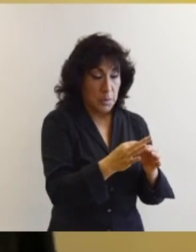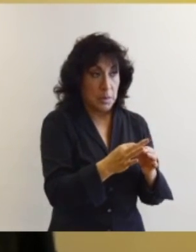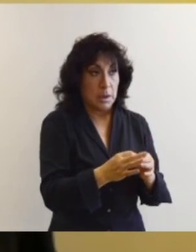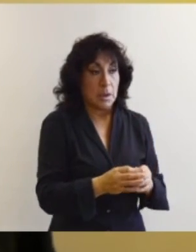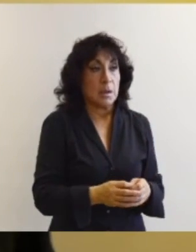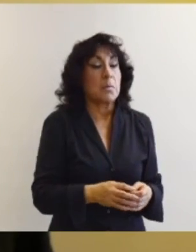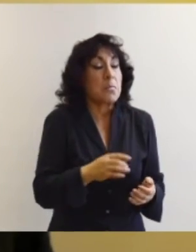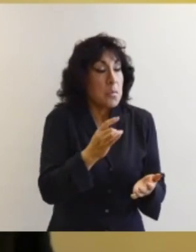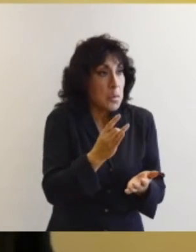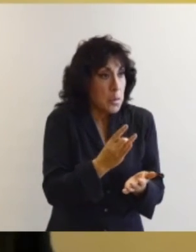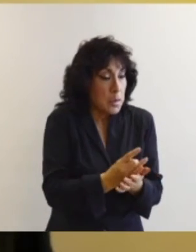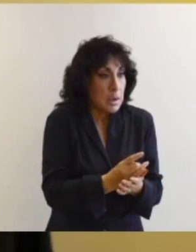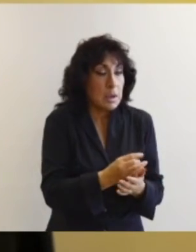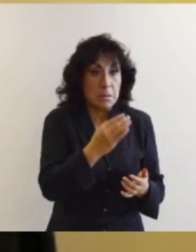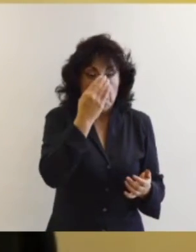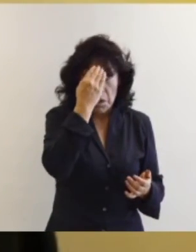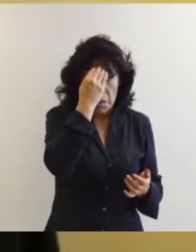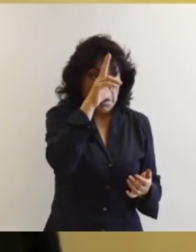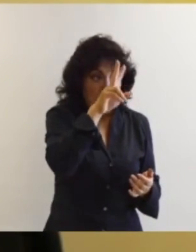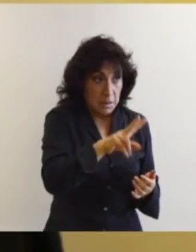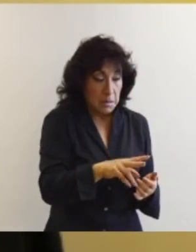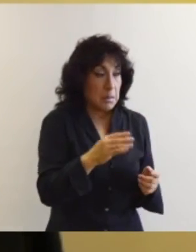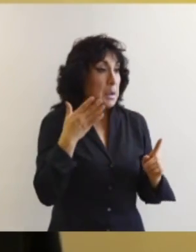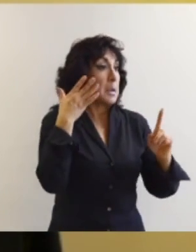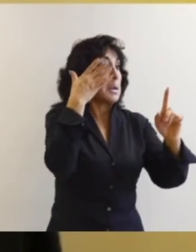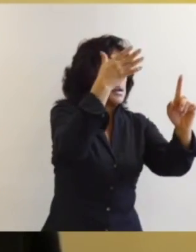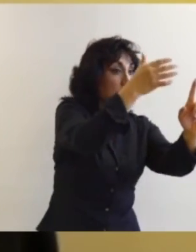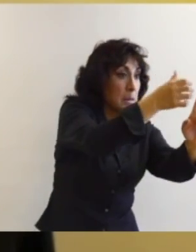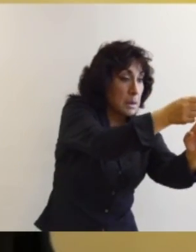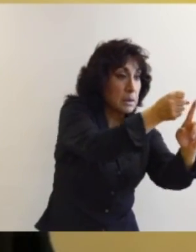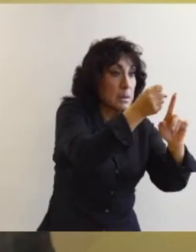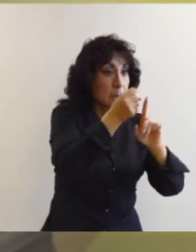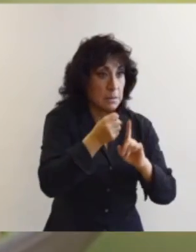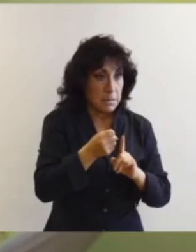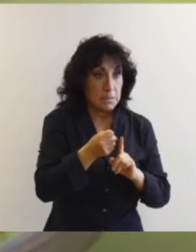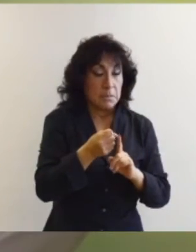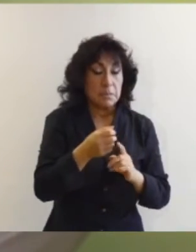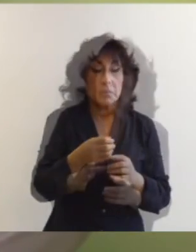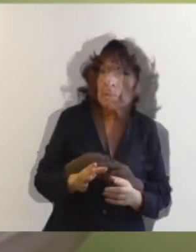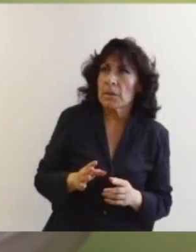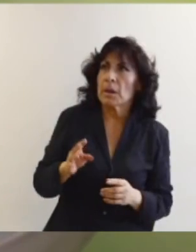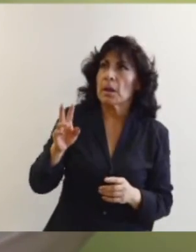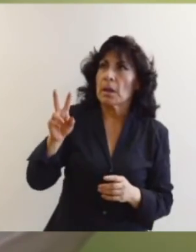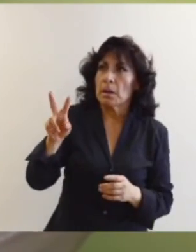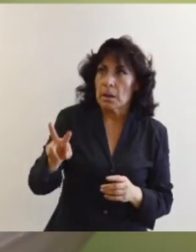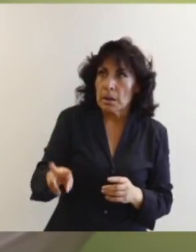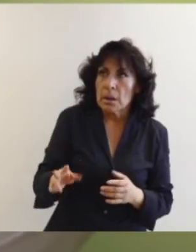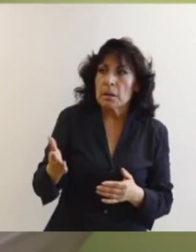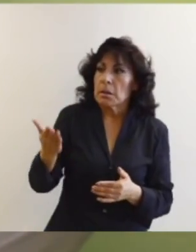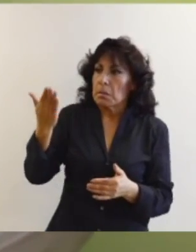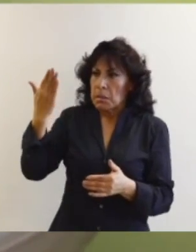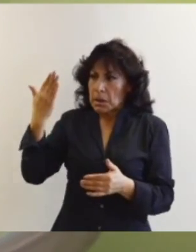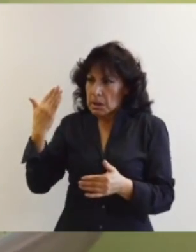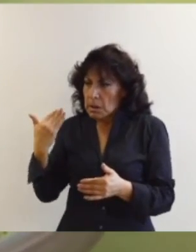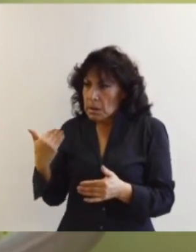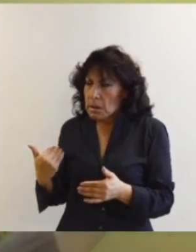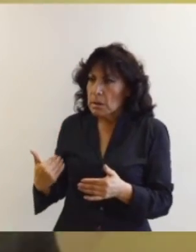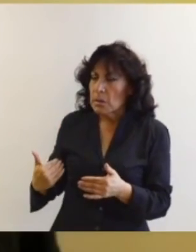no persigue más objeto que el conocimiento de la verdad. ¿La verdad del